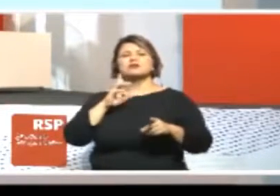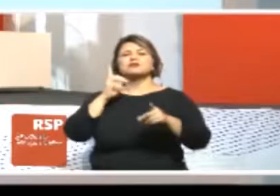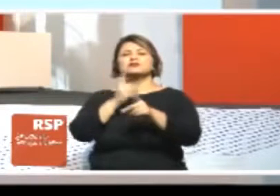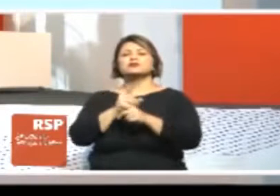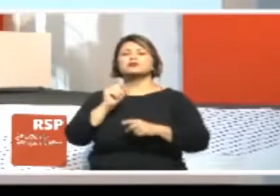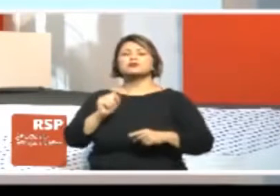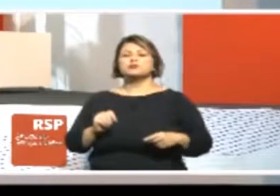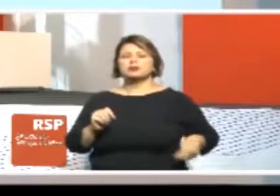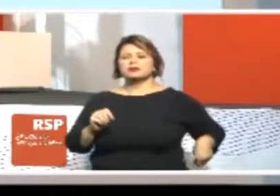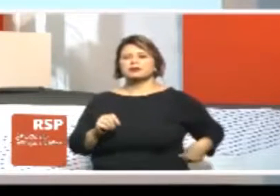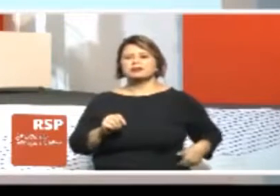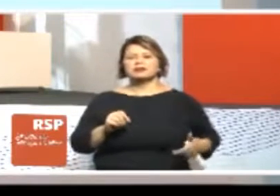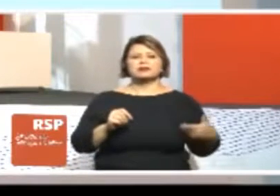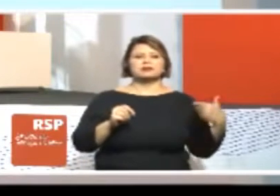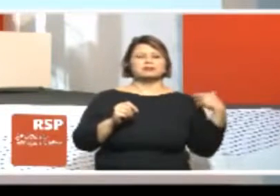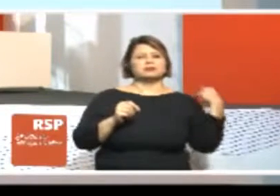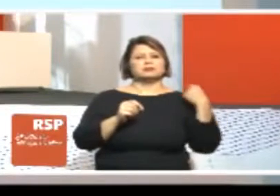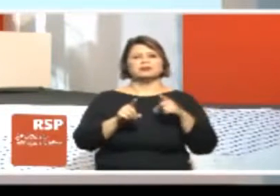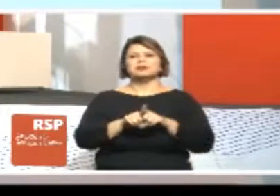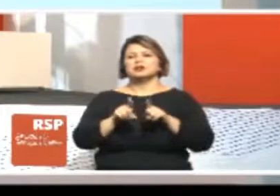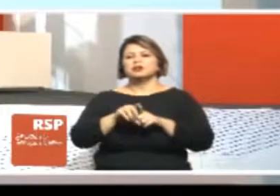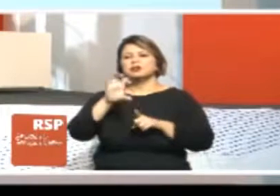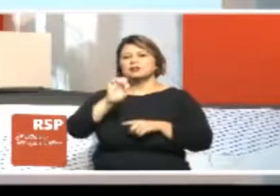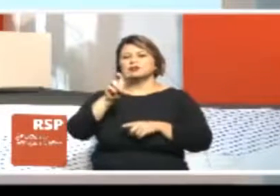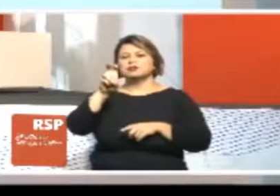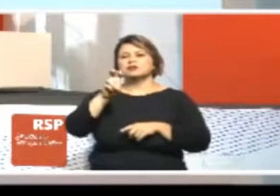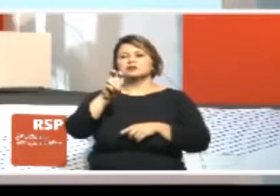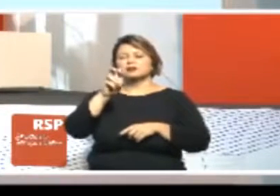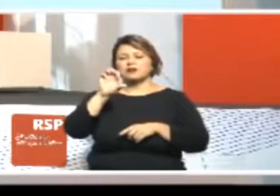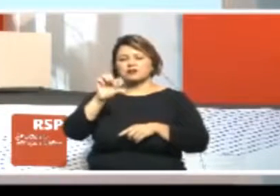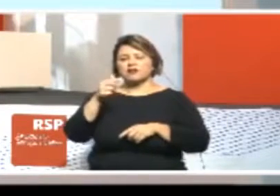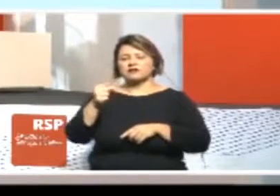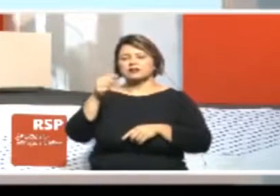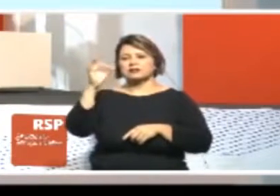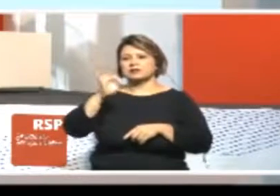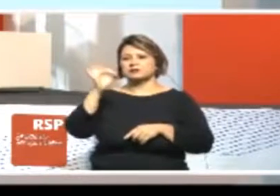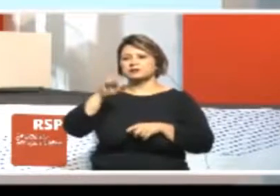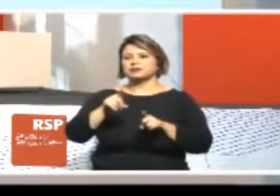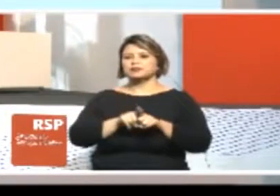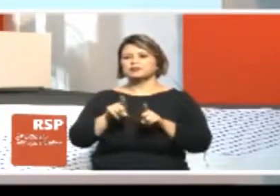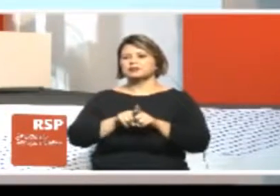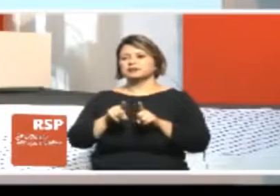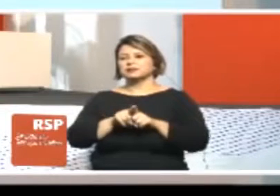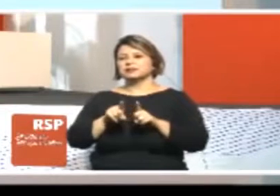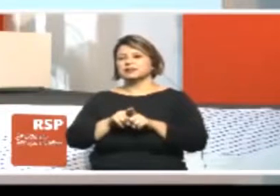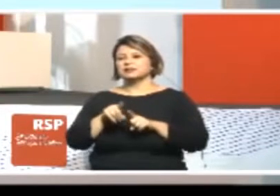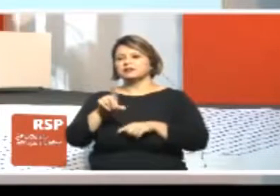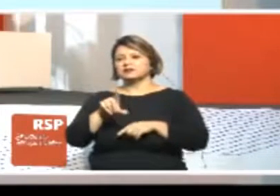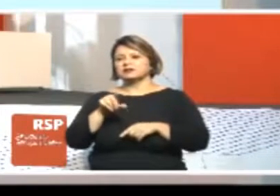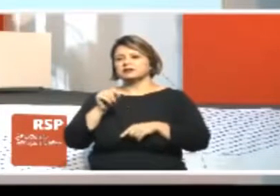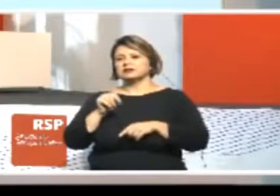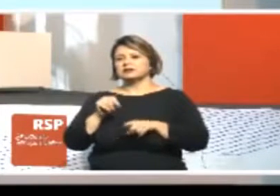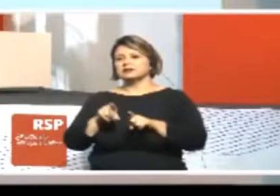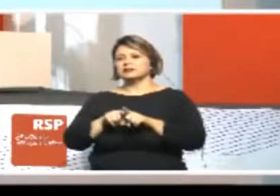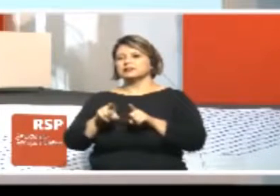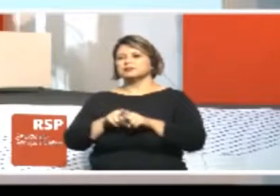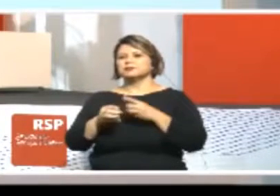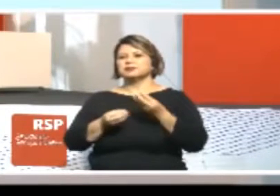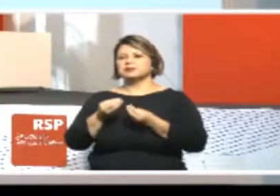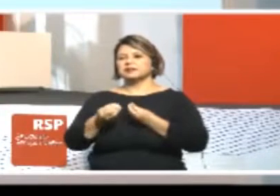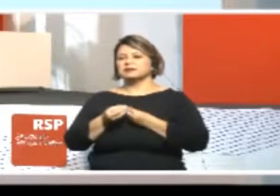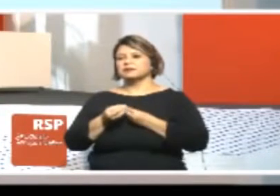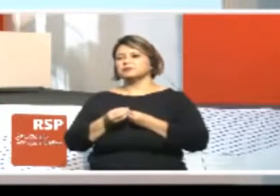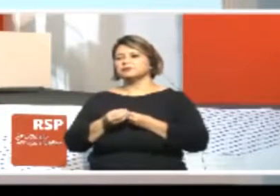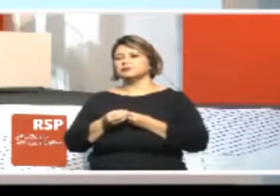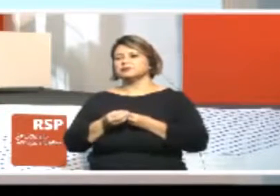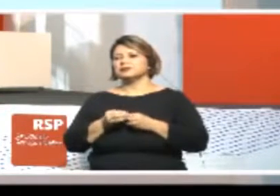el 97% de los casos, el ganador se selecciona basado ¿en qué? En la entrevista. Y en